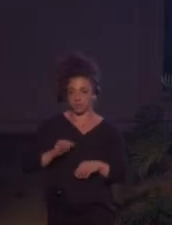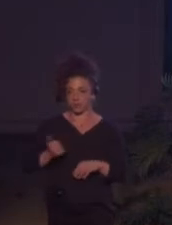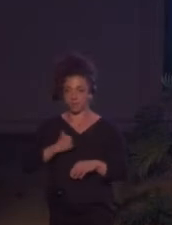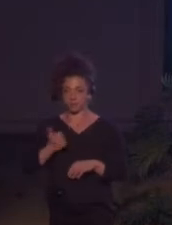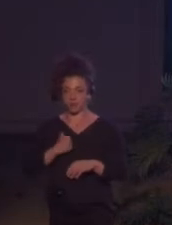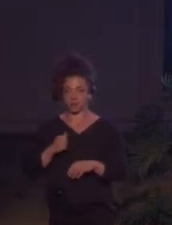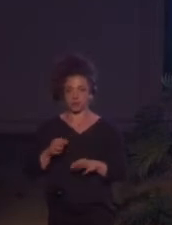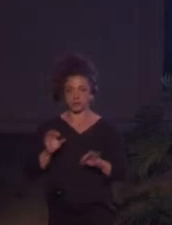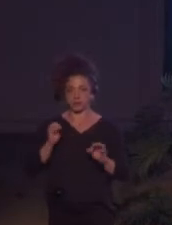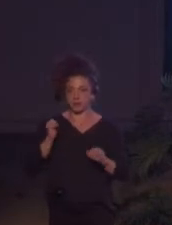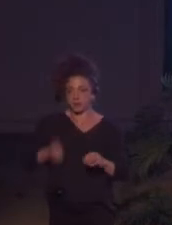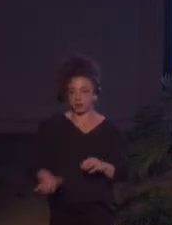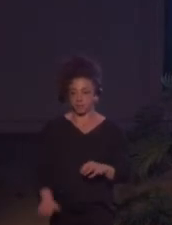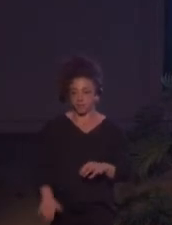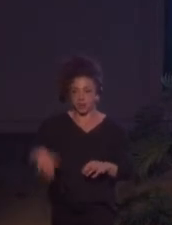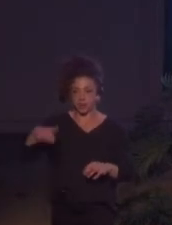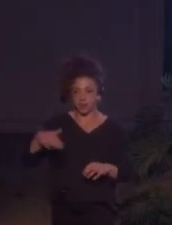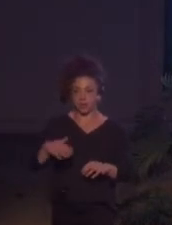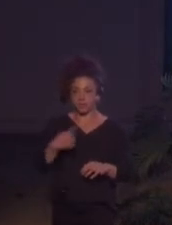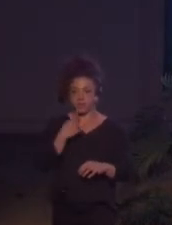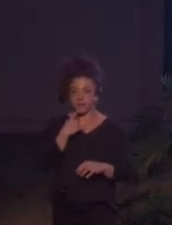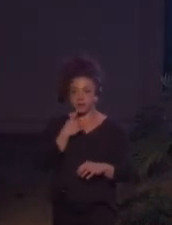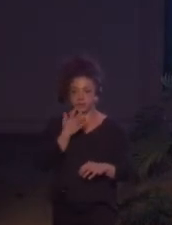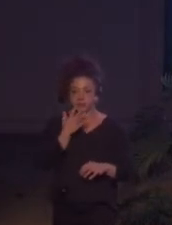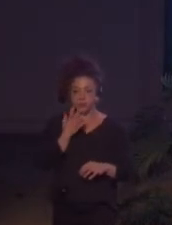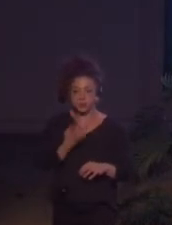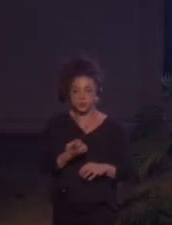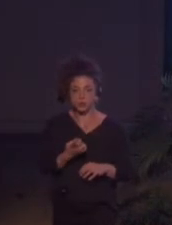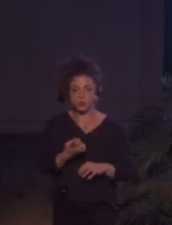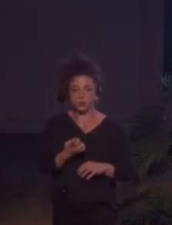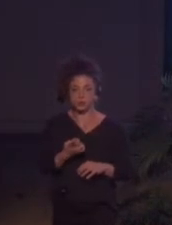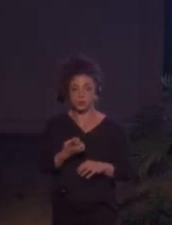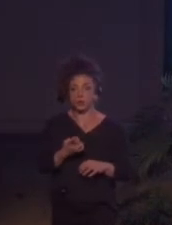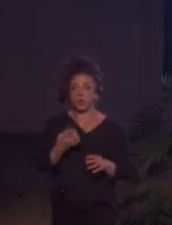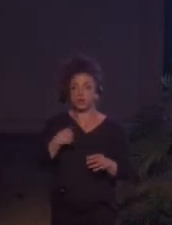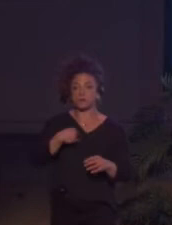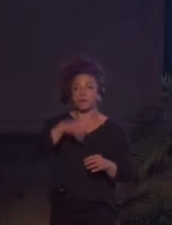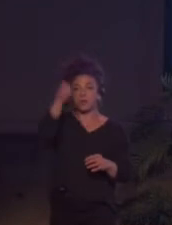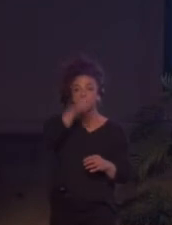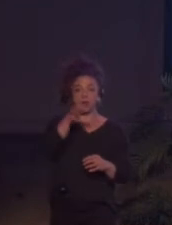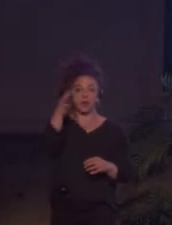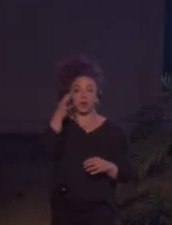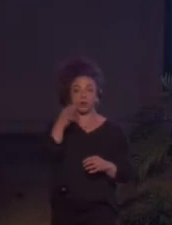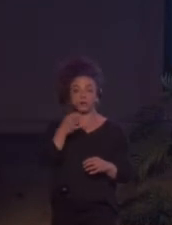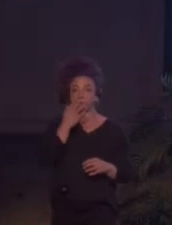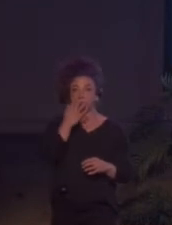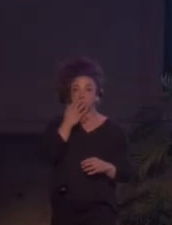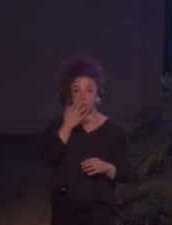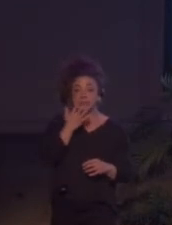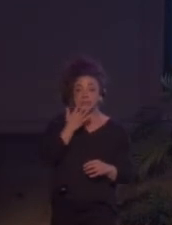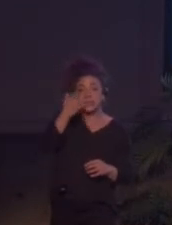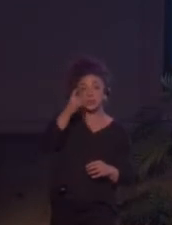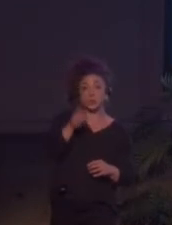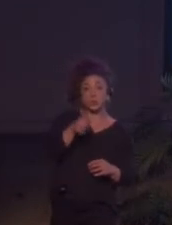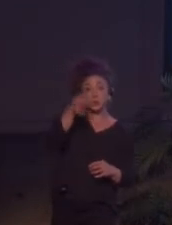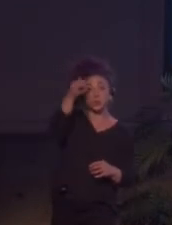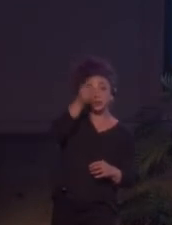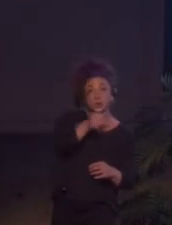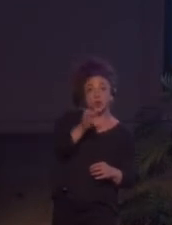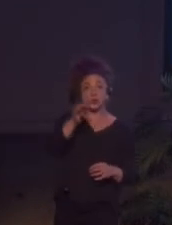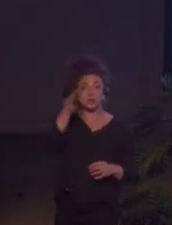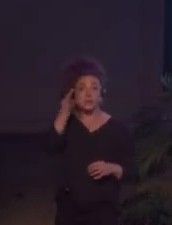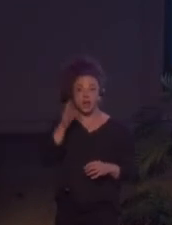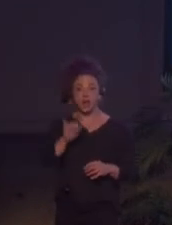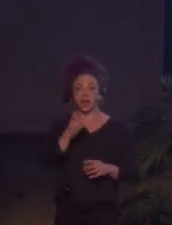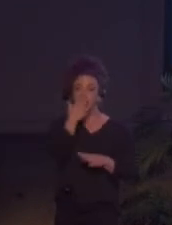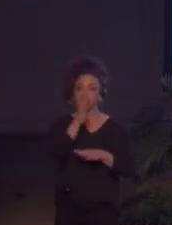pequeña, te dicen si naces con una genitalidad, cómo te debes comportar y además te dicen otras cosas, que la vaca da leche, que la vaca no